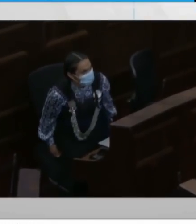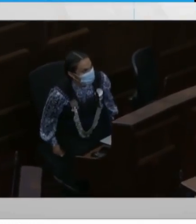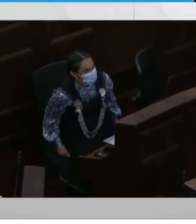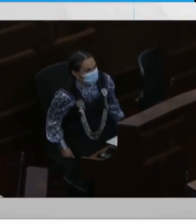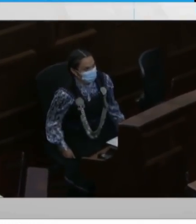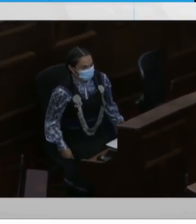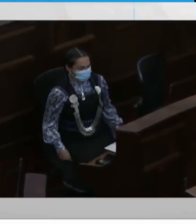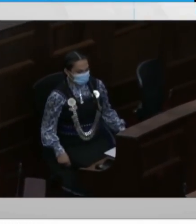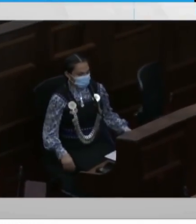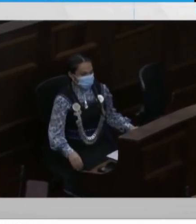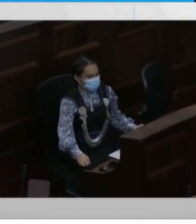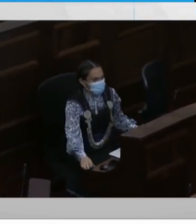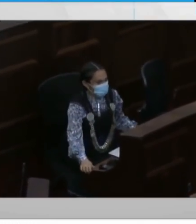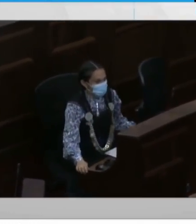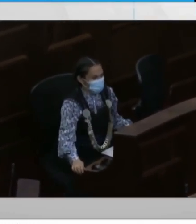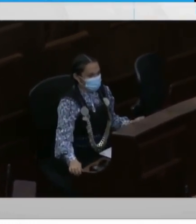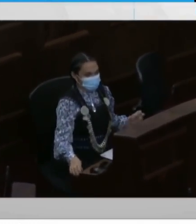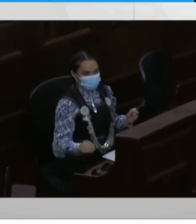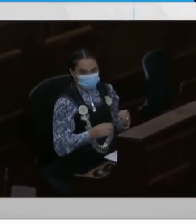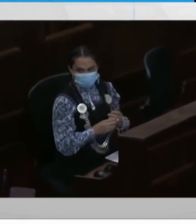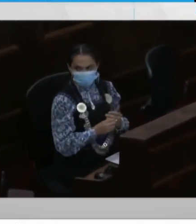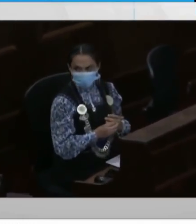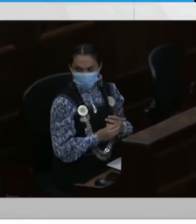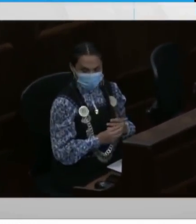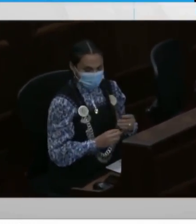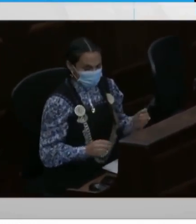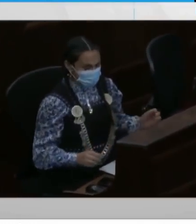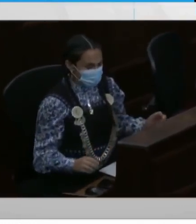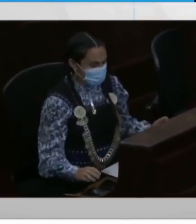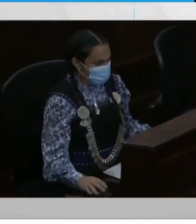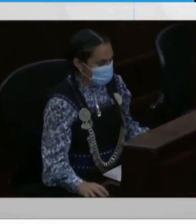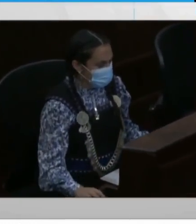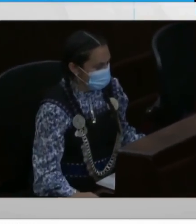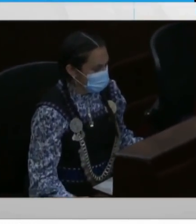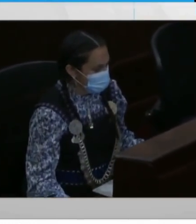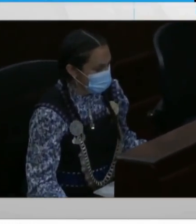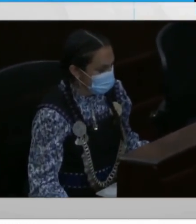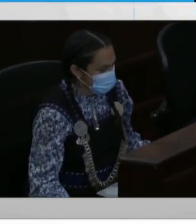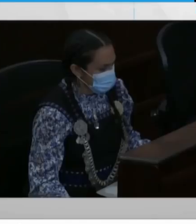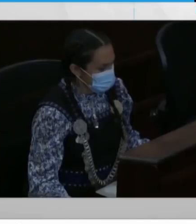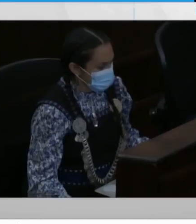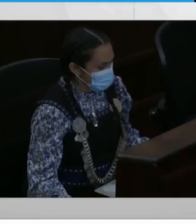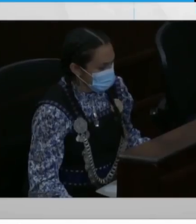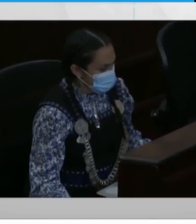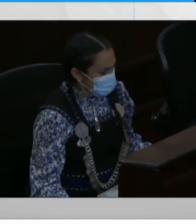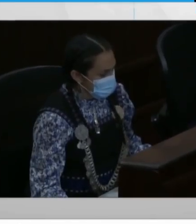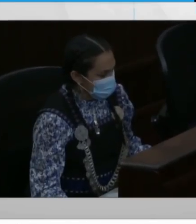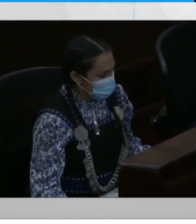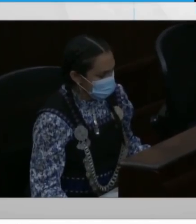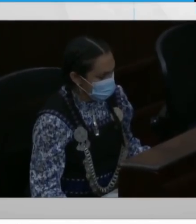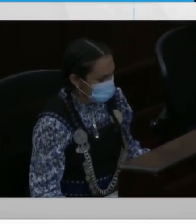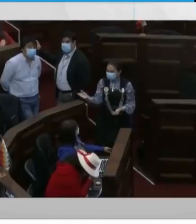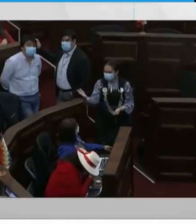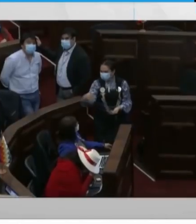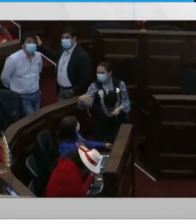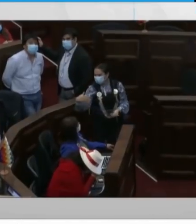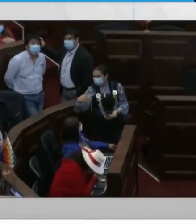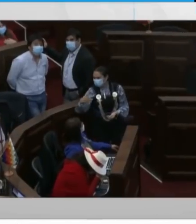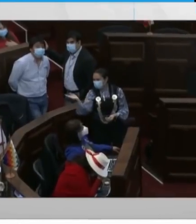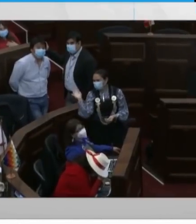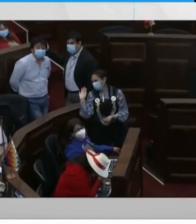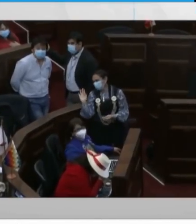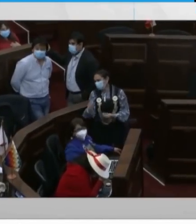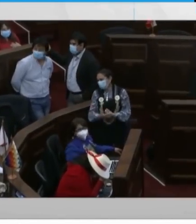definirlo como comisión y debatirlo, opina Tomás Laibe, que es del Partido Socialista. Lo mismo dijo Jennifer Mella, del Frente Amplio, quien dijo que no le complica